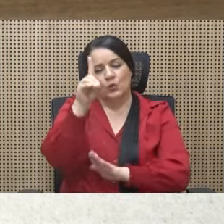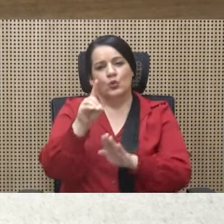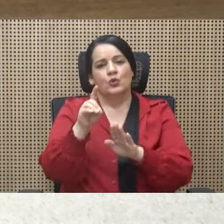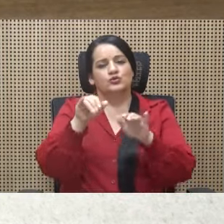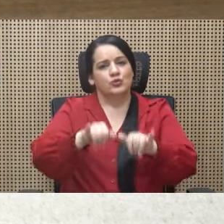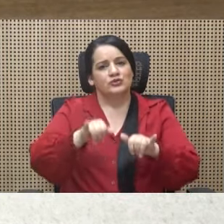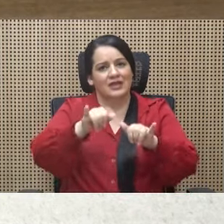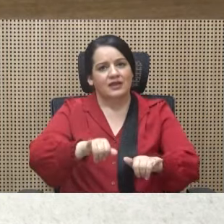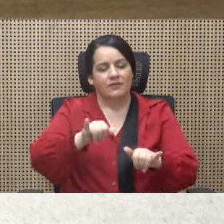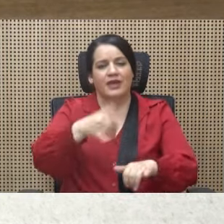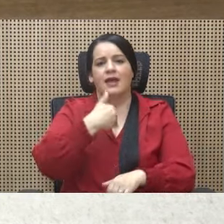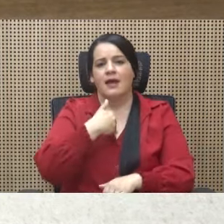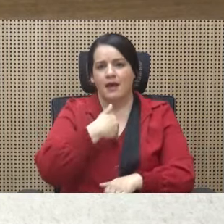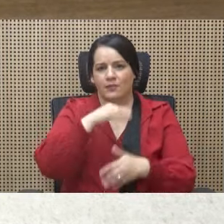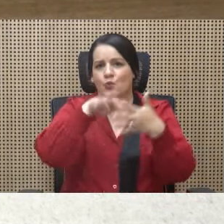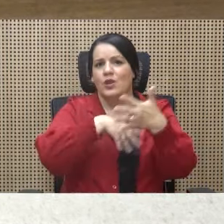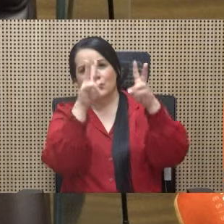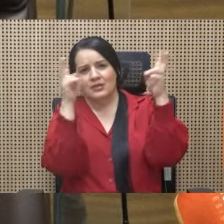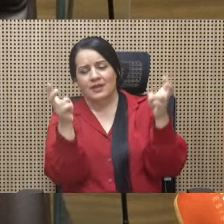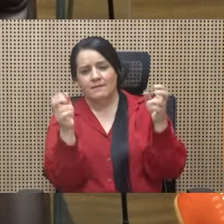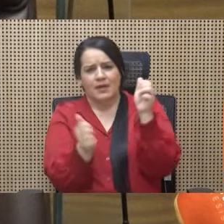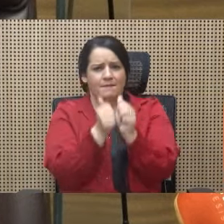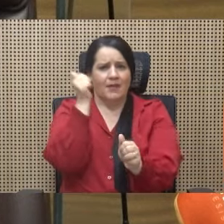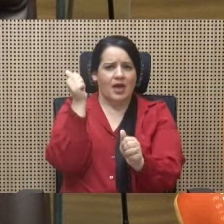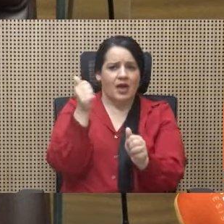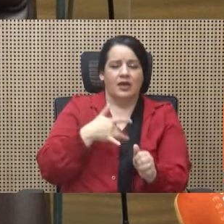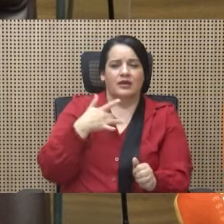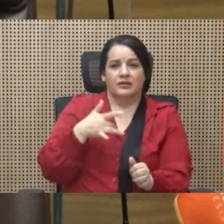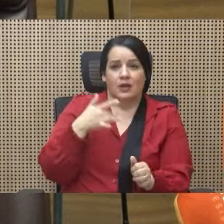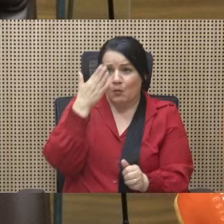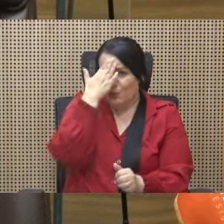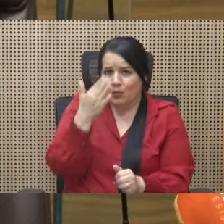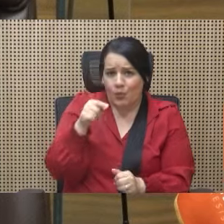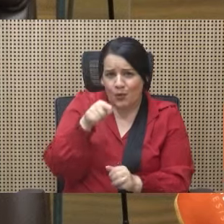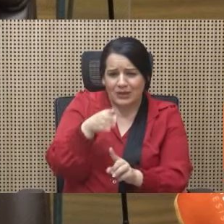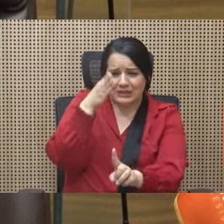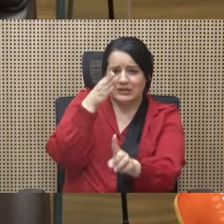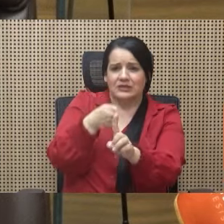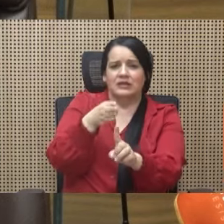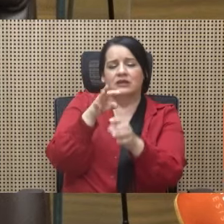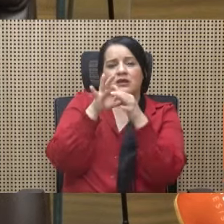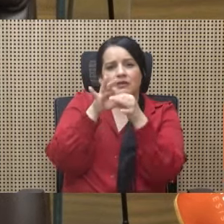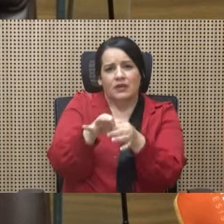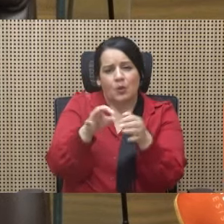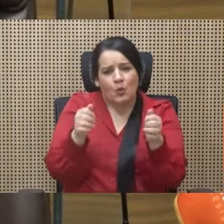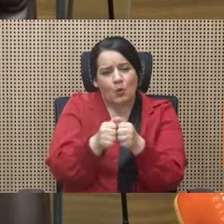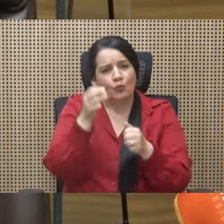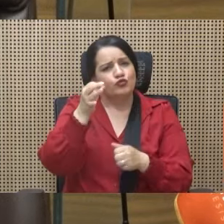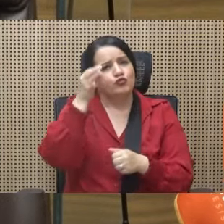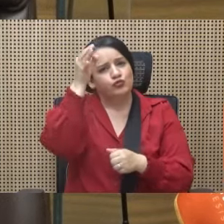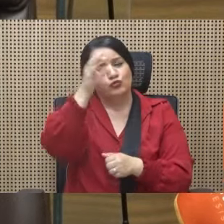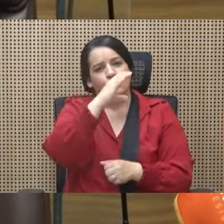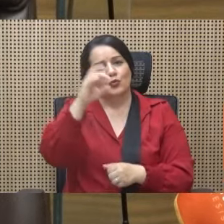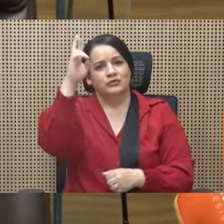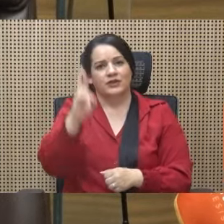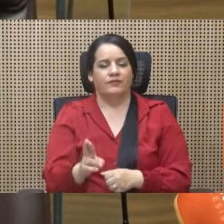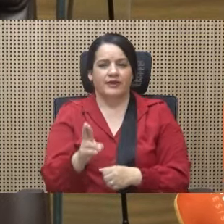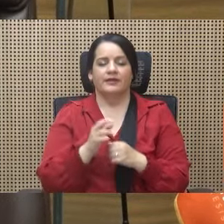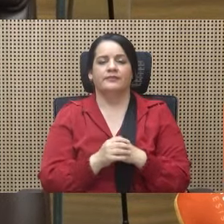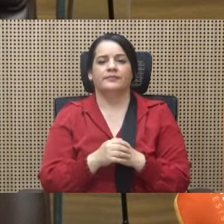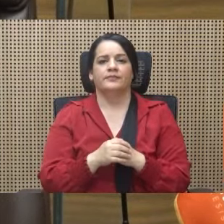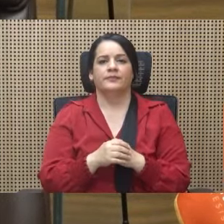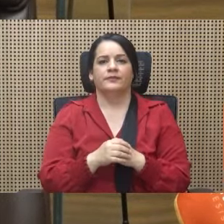tienen son una agenda comprensiva cte Serrano de liberal progresista llamó la atención sobre el apartado de Educación